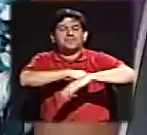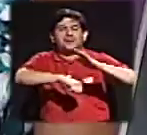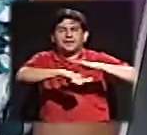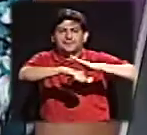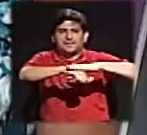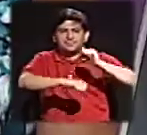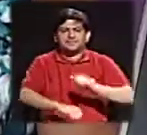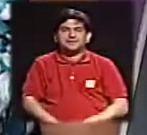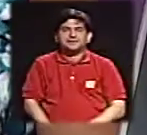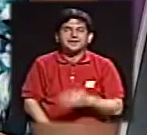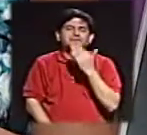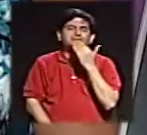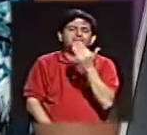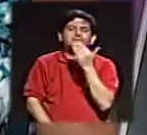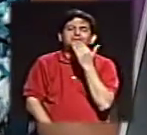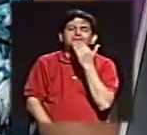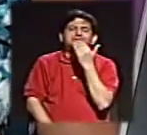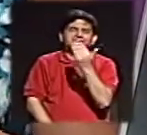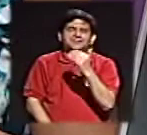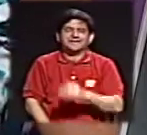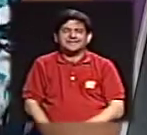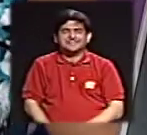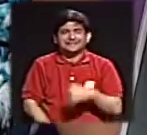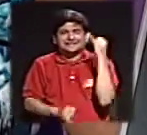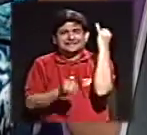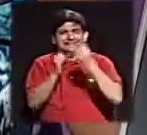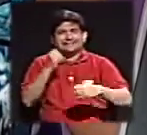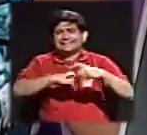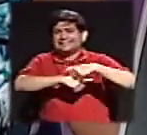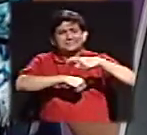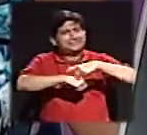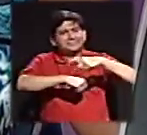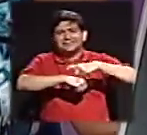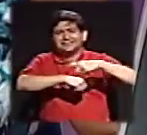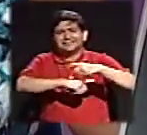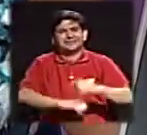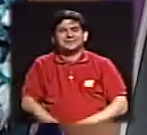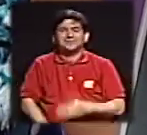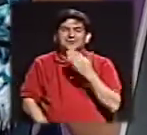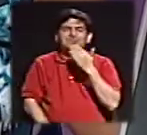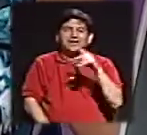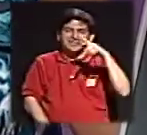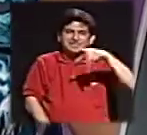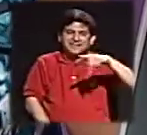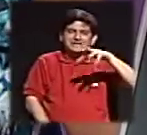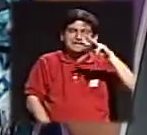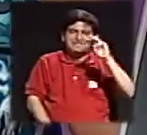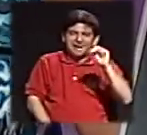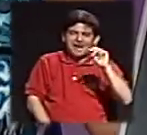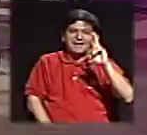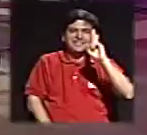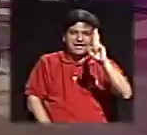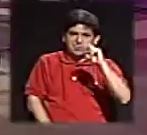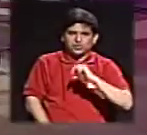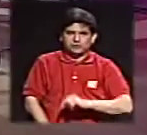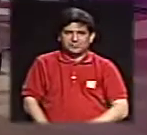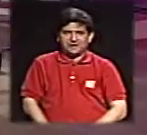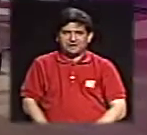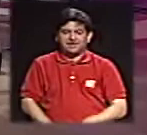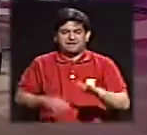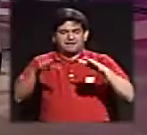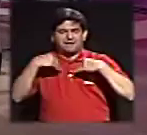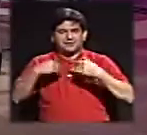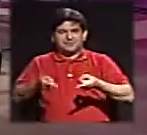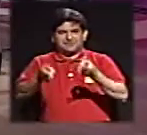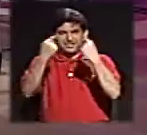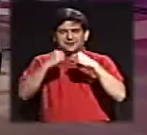permite. Muchas gracias. Se nos acabó nuestro tiempo. Gracias a Pamela, a Margarita, a Rosemary por aceptar